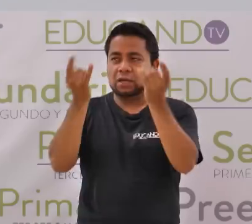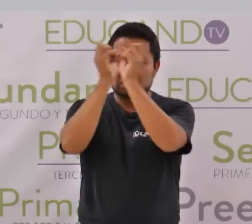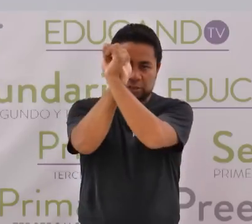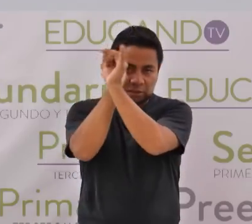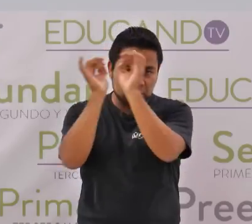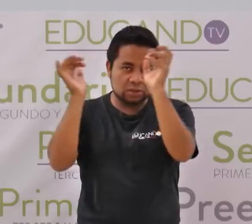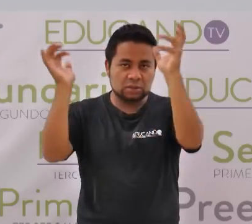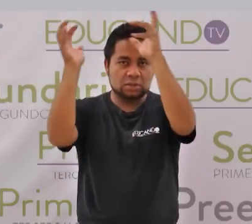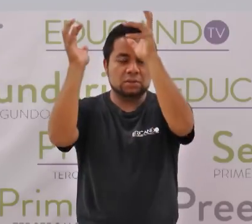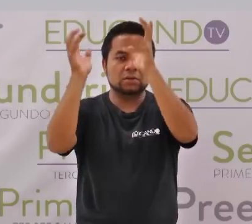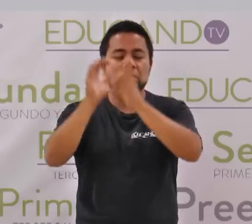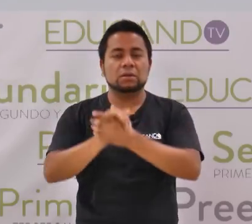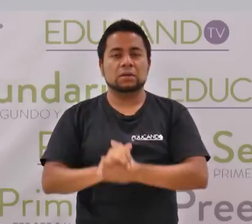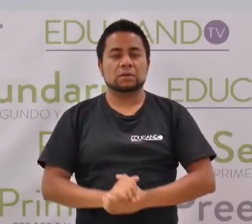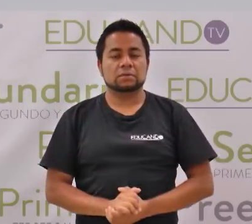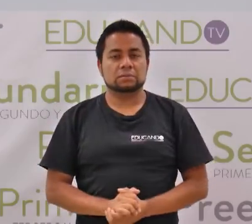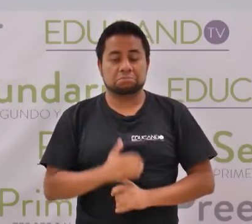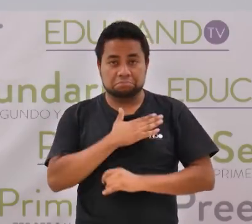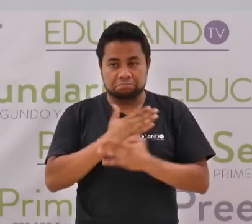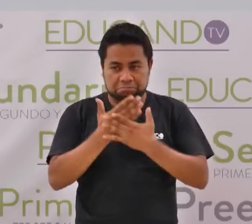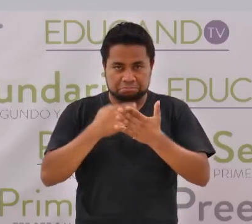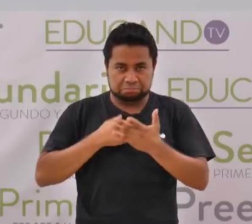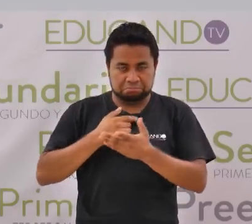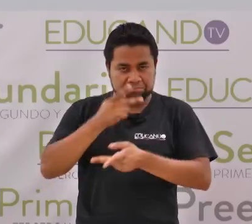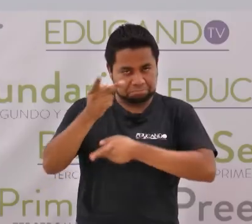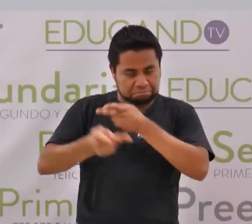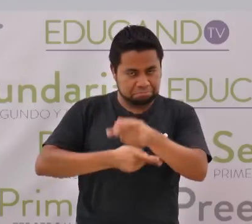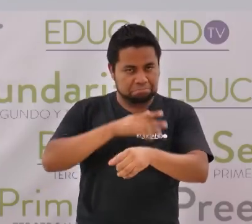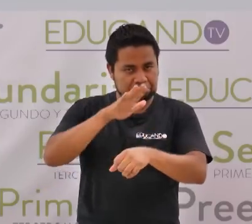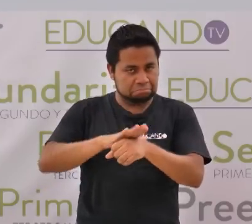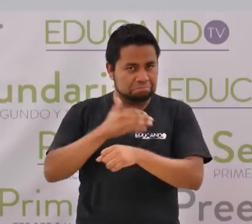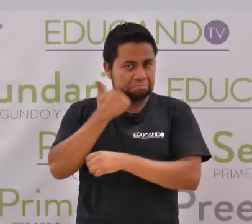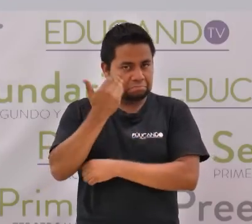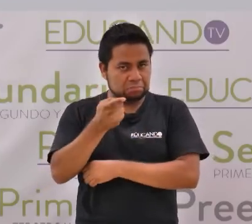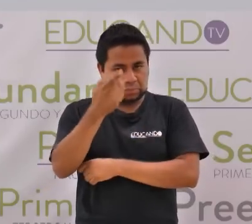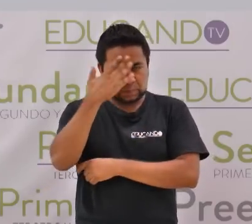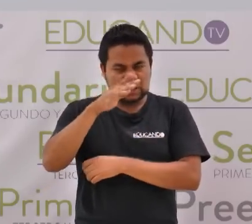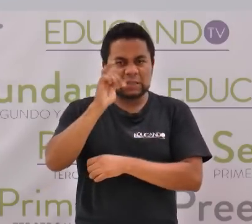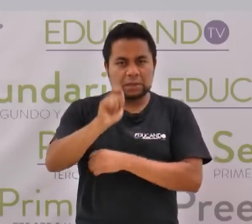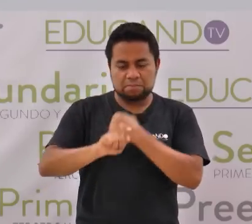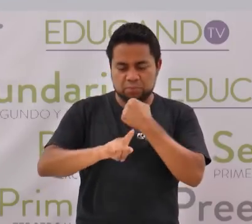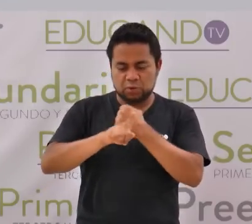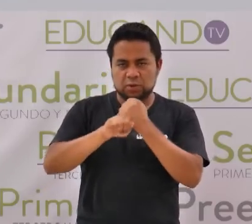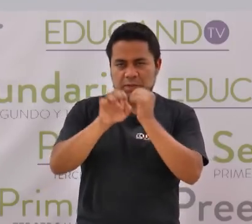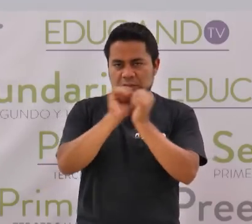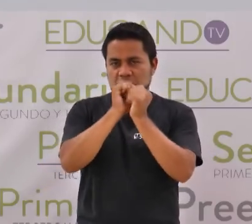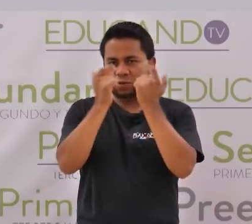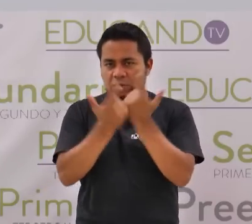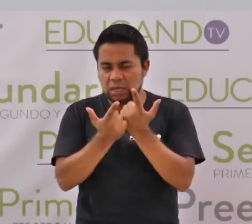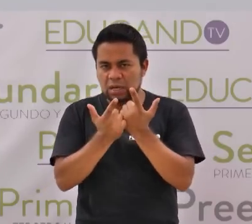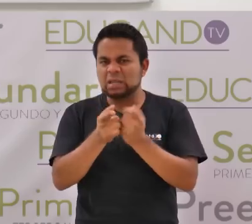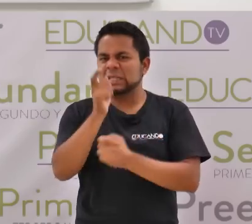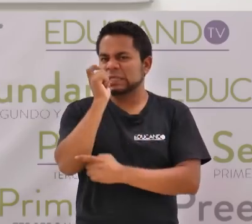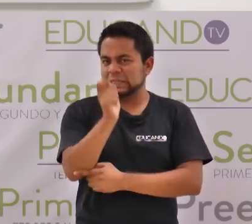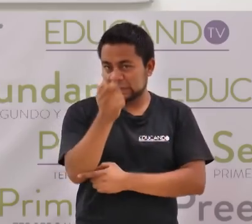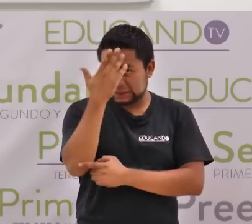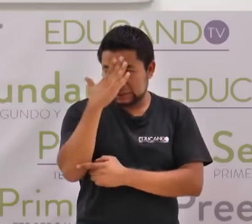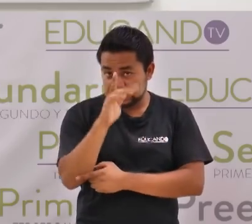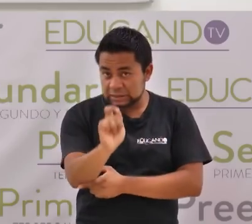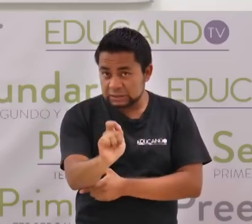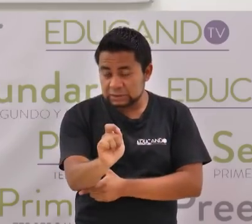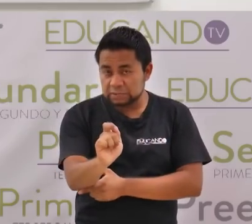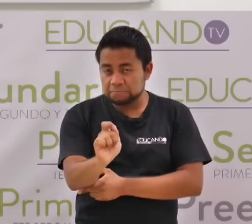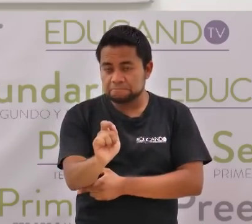historieta. Y bueno, ahora yo quiero preguntarles, ¿ustedes saben qué es un problema social? ¿O cuáles son los problemas